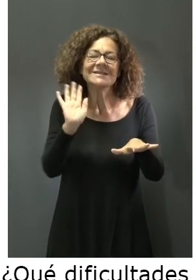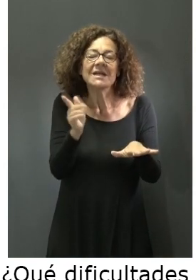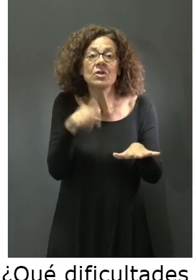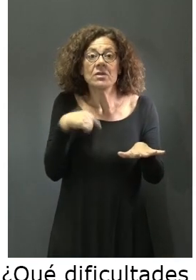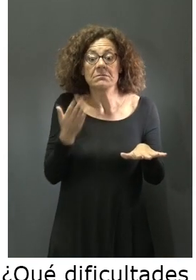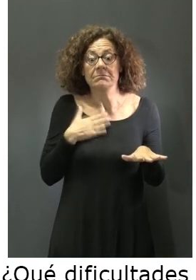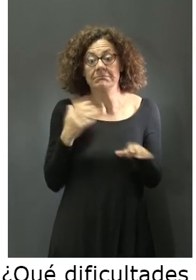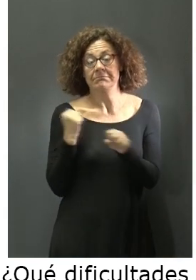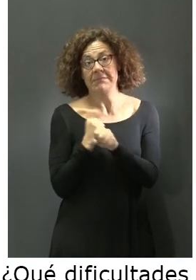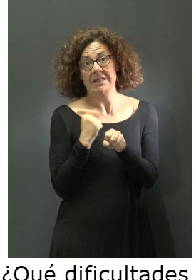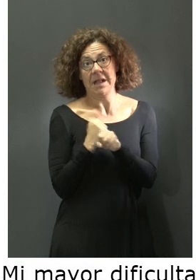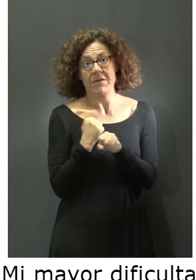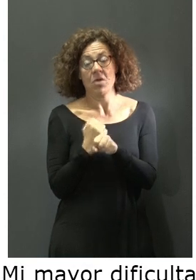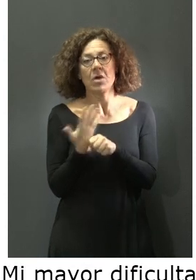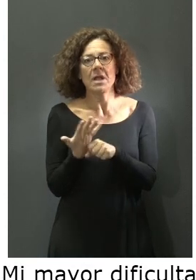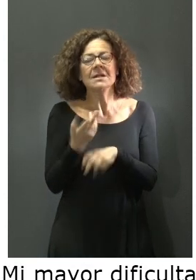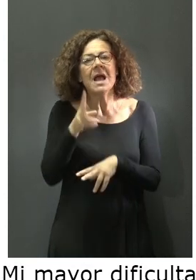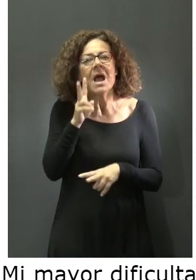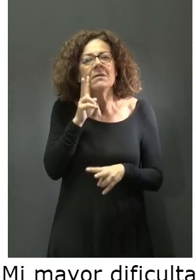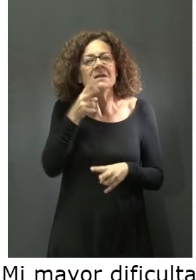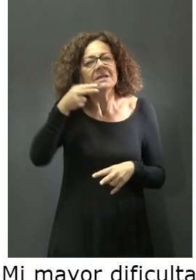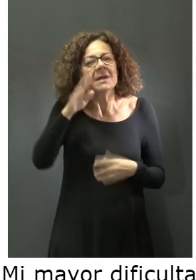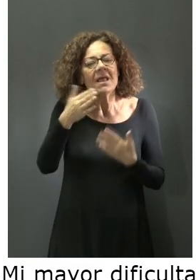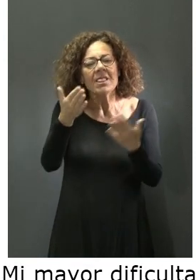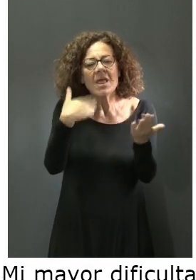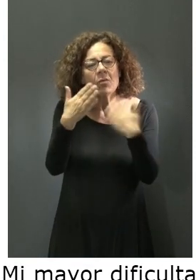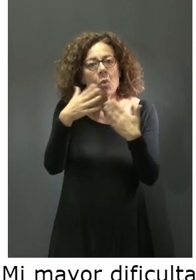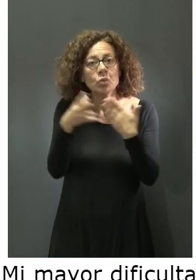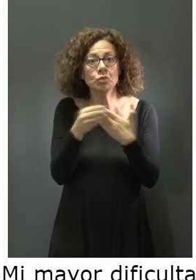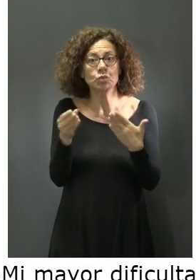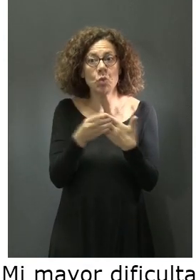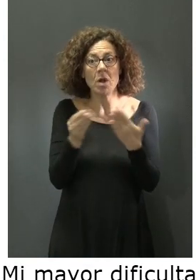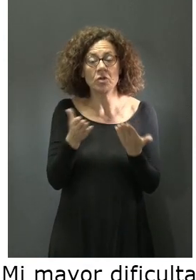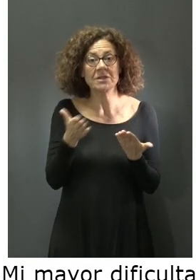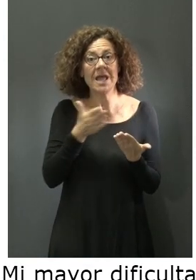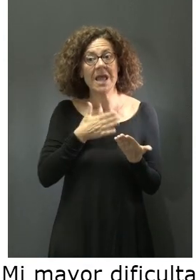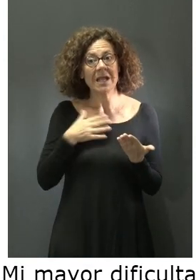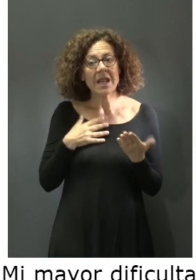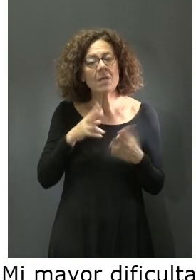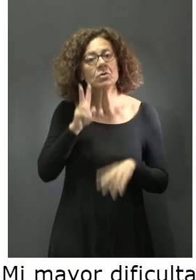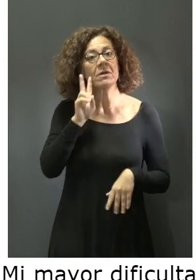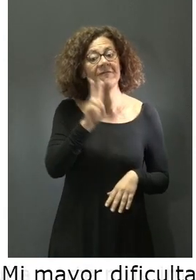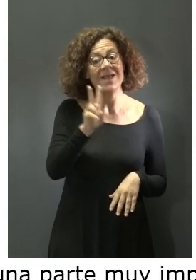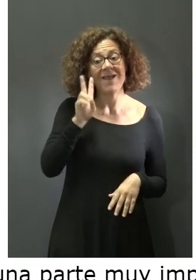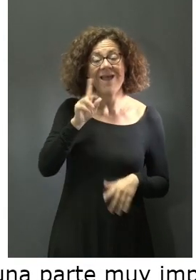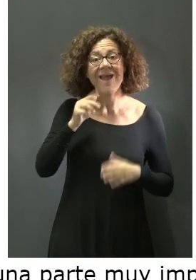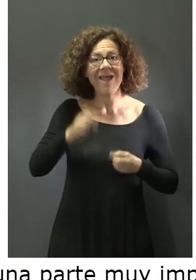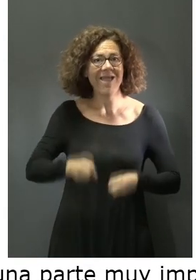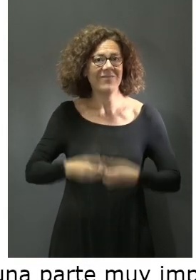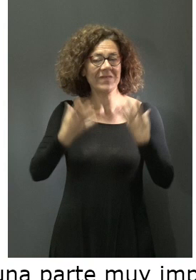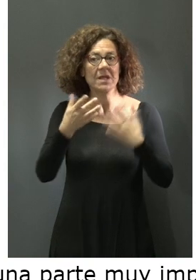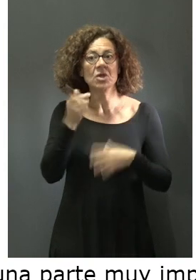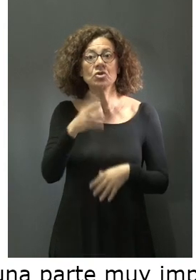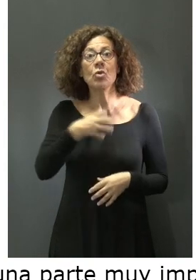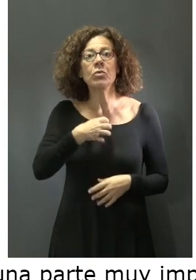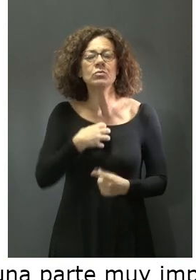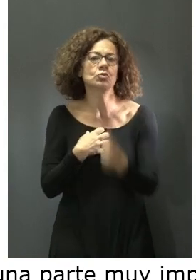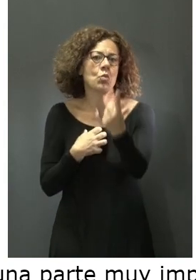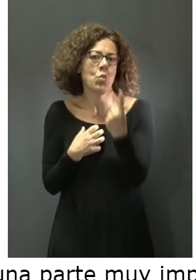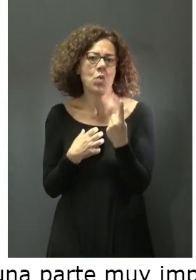mi trabajo es la experiencia con el usuario. Entonces, queríamos hacer varias visitas a edificios y solo nos dio tiempo a hacer una.